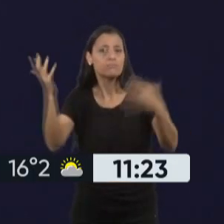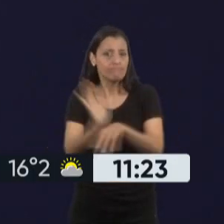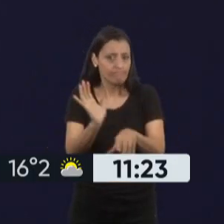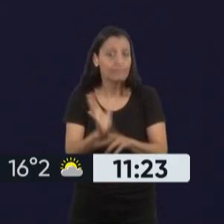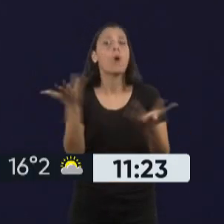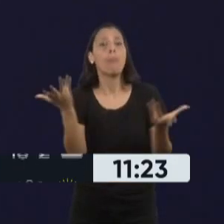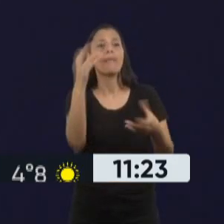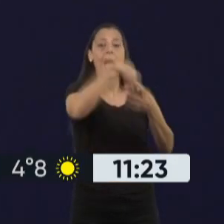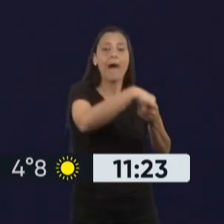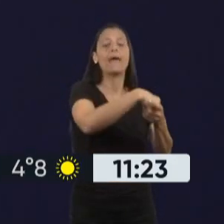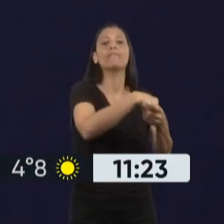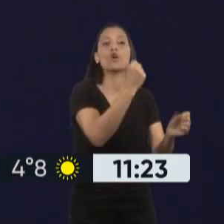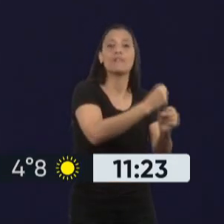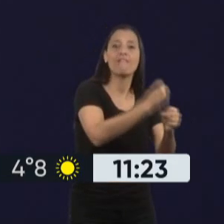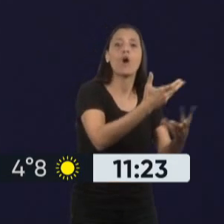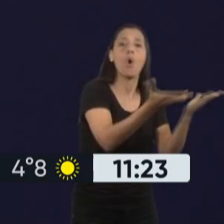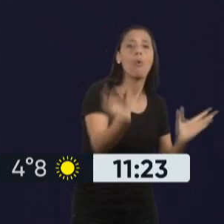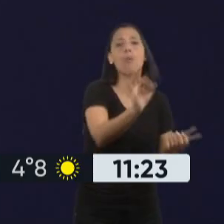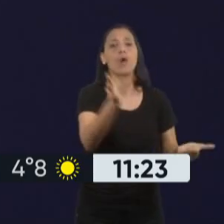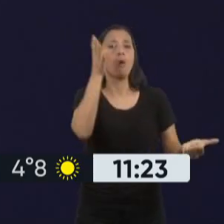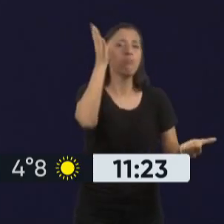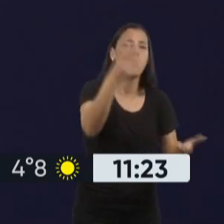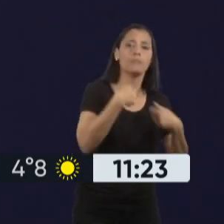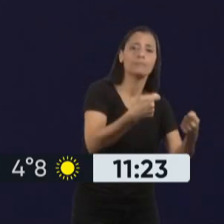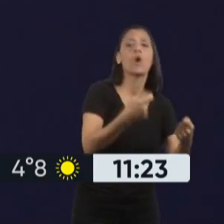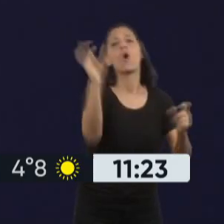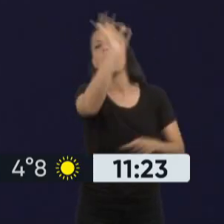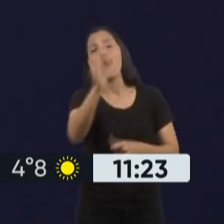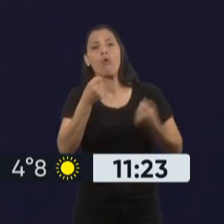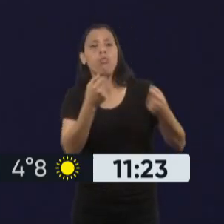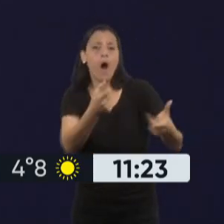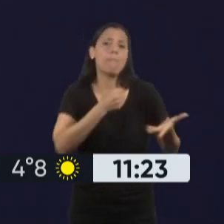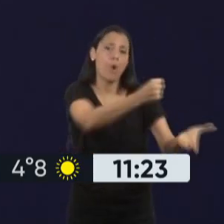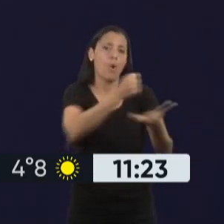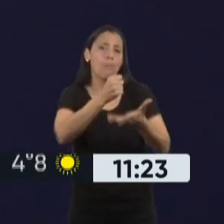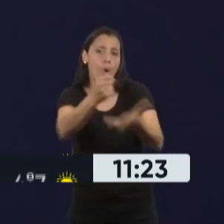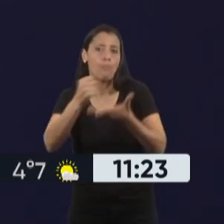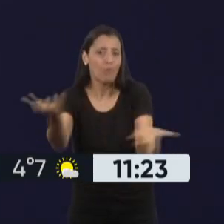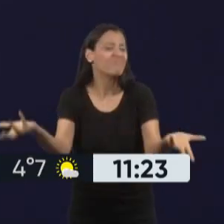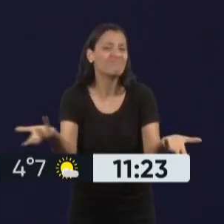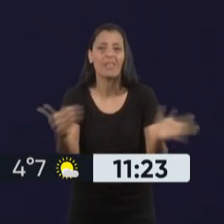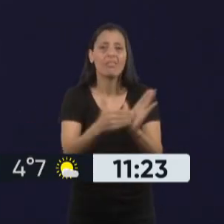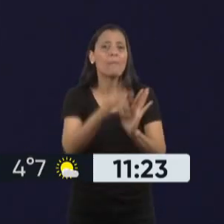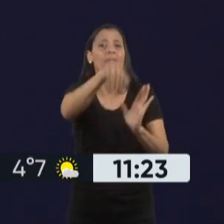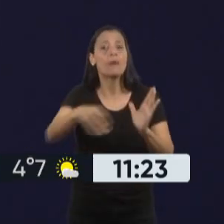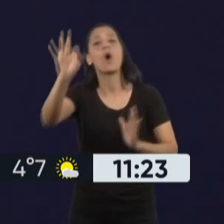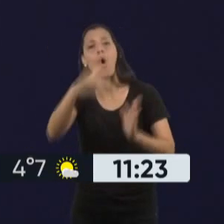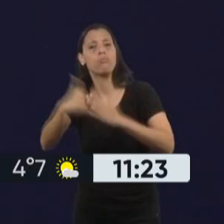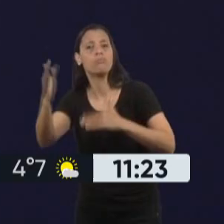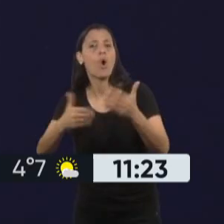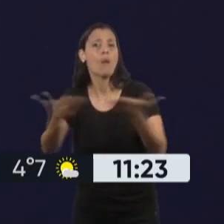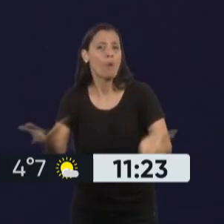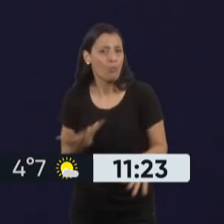empleo público, en el exceso de empleo público, se puede dar en el exceso de planes sociales provinciales, se puede dar en lo que sea, en obra pública que no tenga